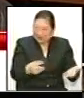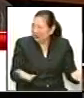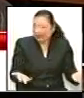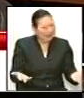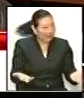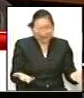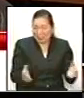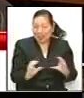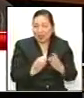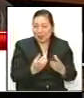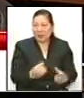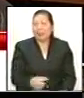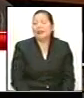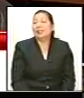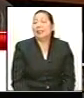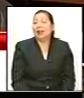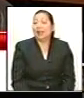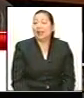petición